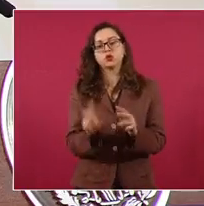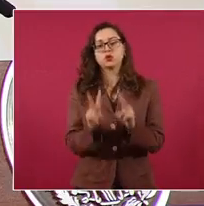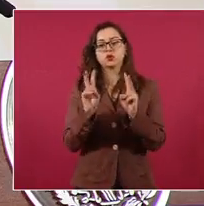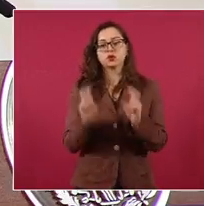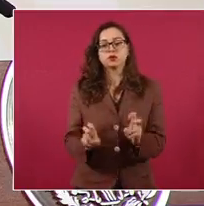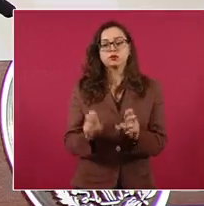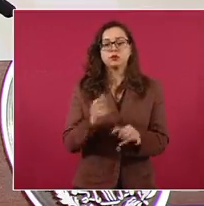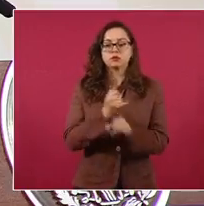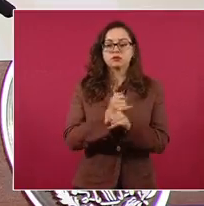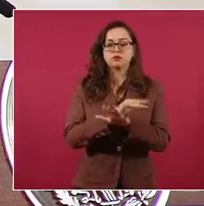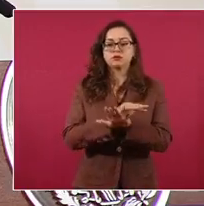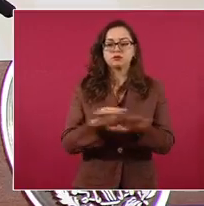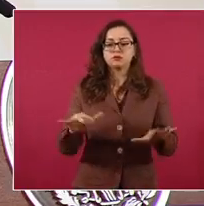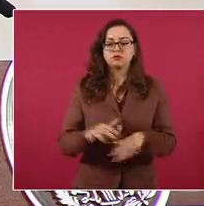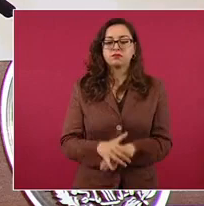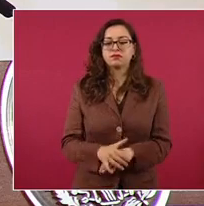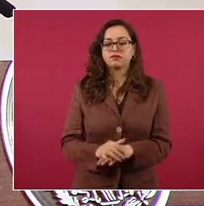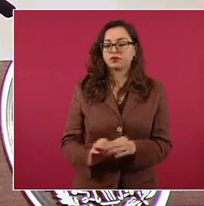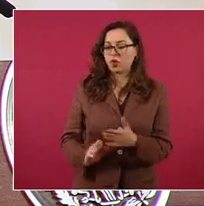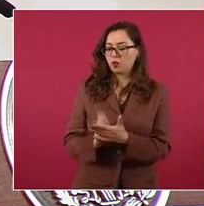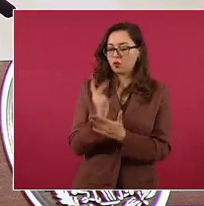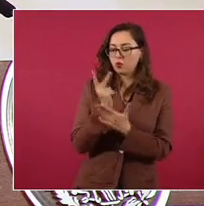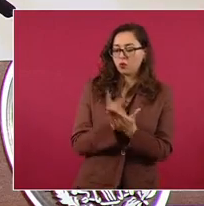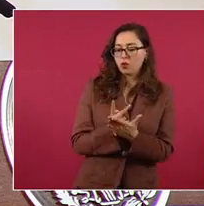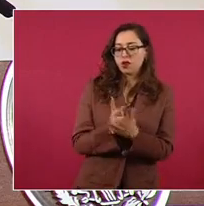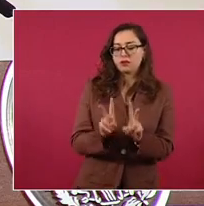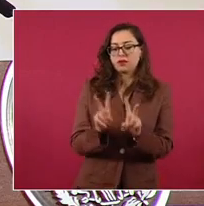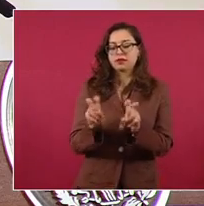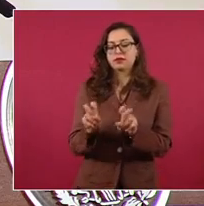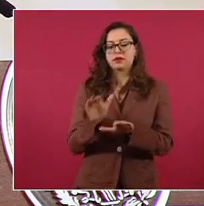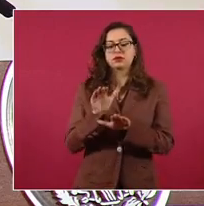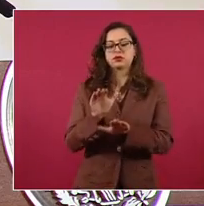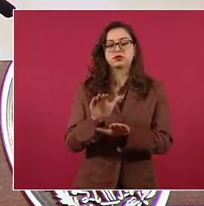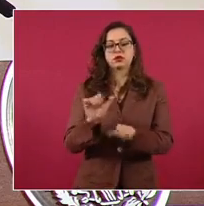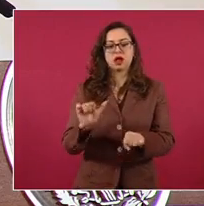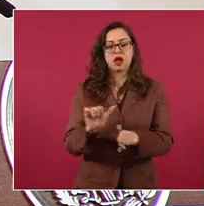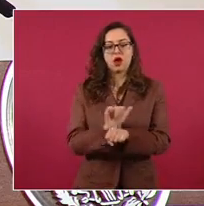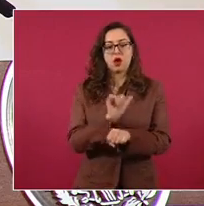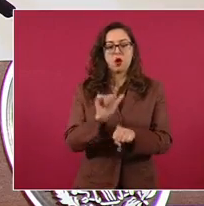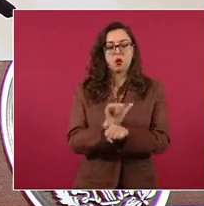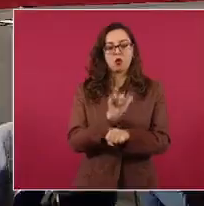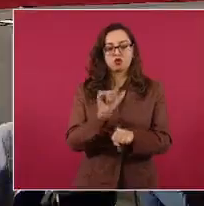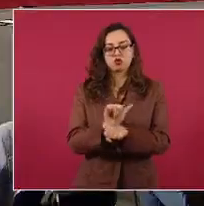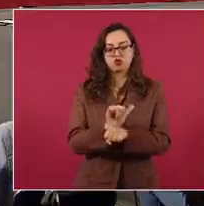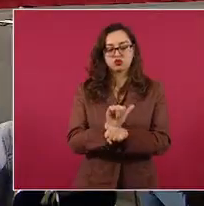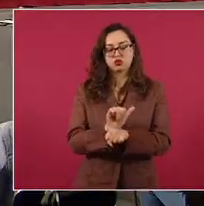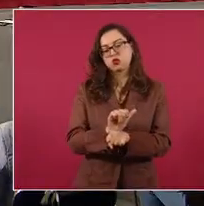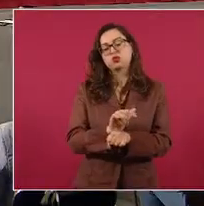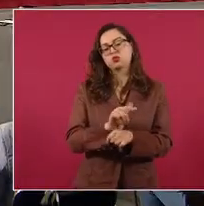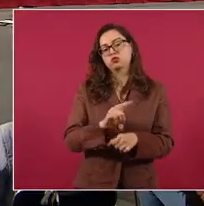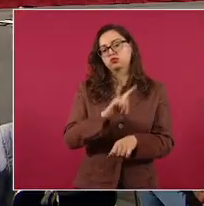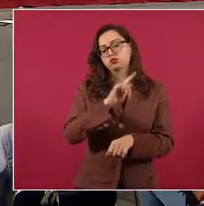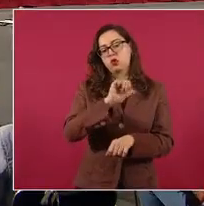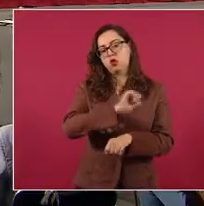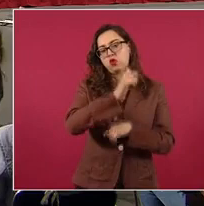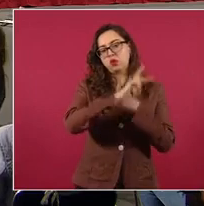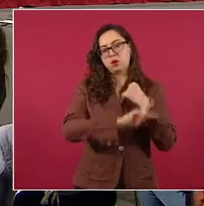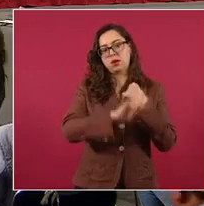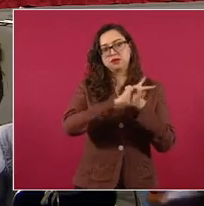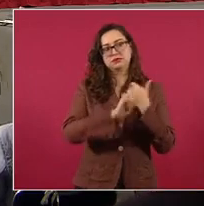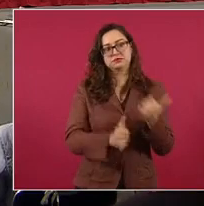avances del programa de regularización de autos usados de procedencia extranjera,